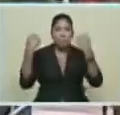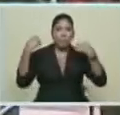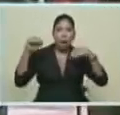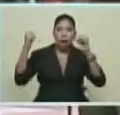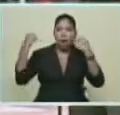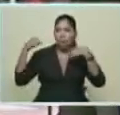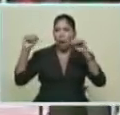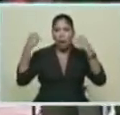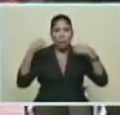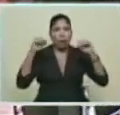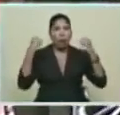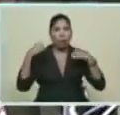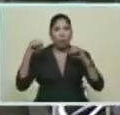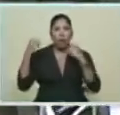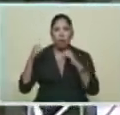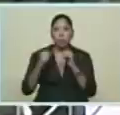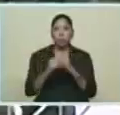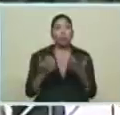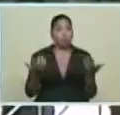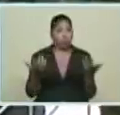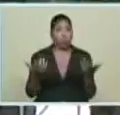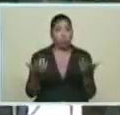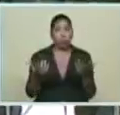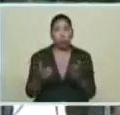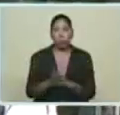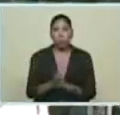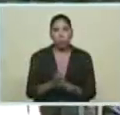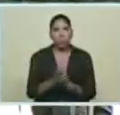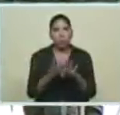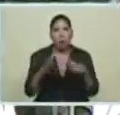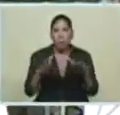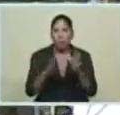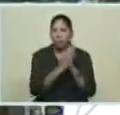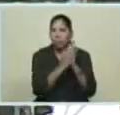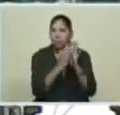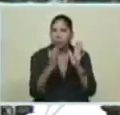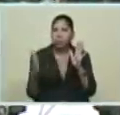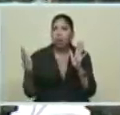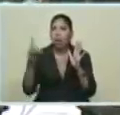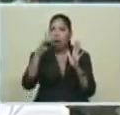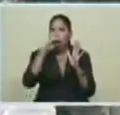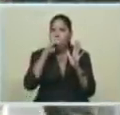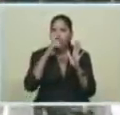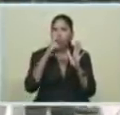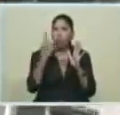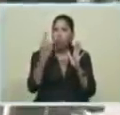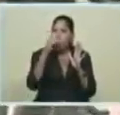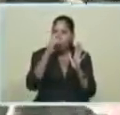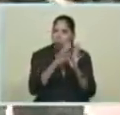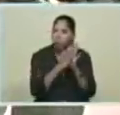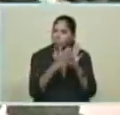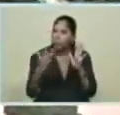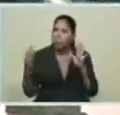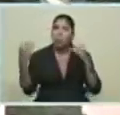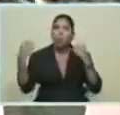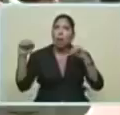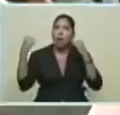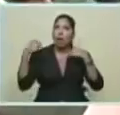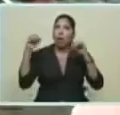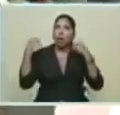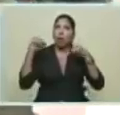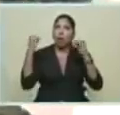236. Prácticamente todo el año fue un año de entrenamiento, de despliegue, de puesta